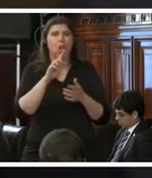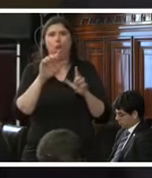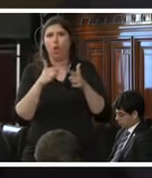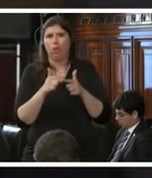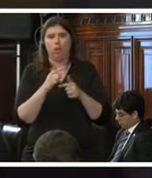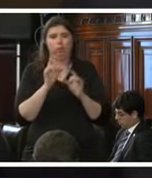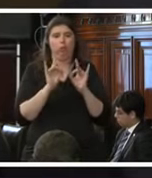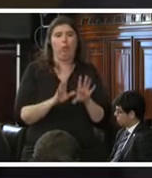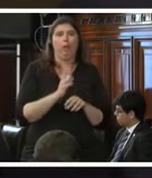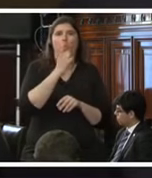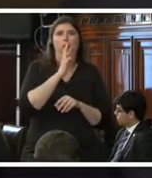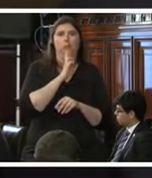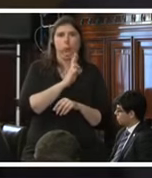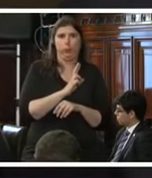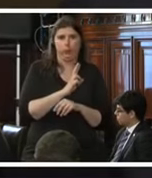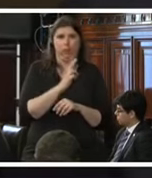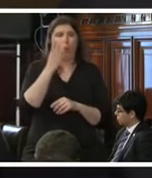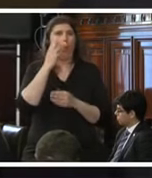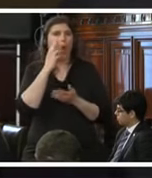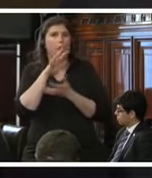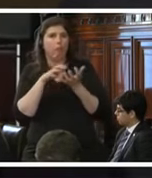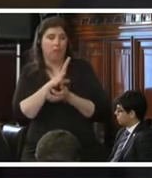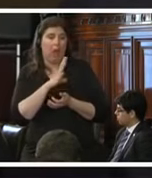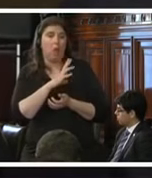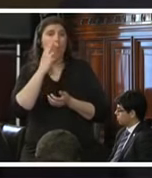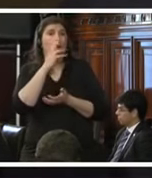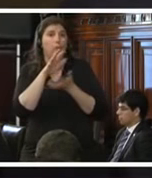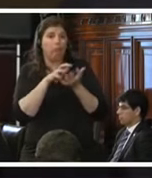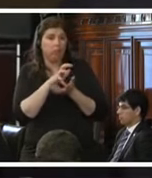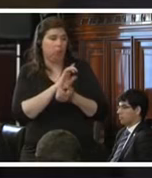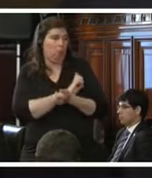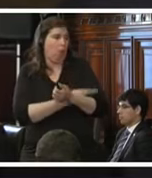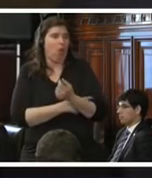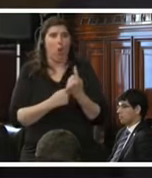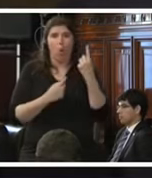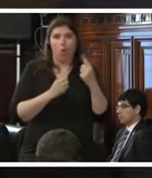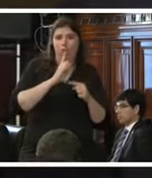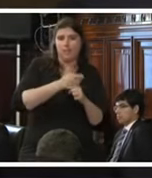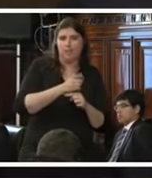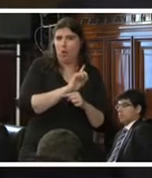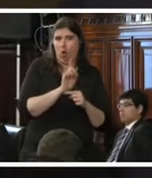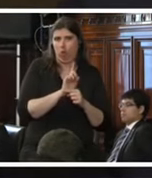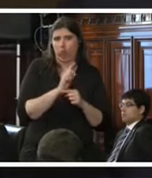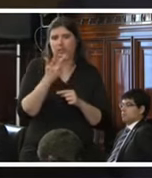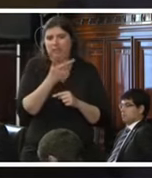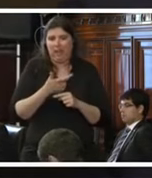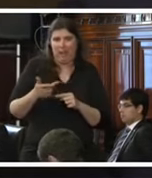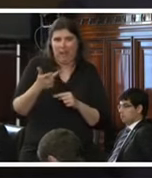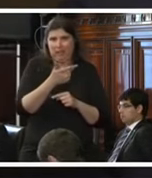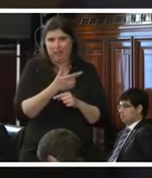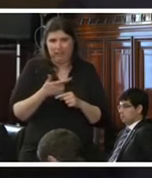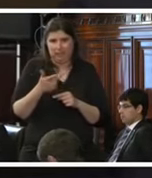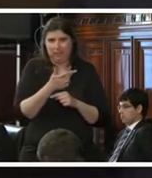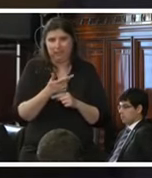sí solo de un conflicto jurídico penal. Cada sujeto procesal tiene sus